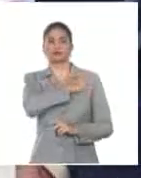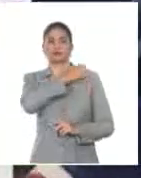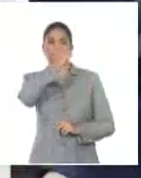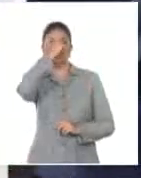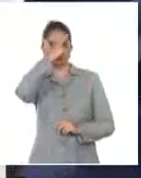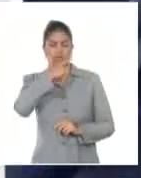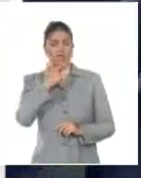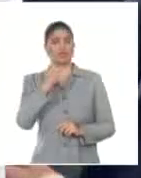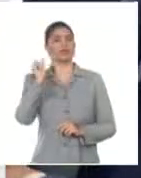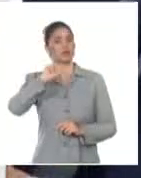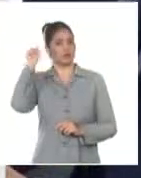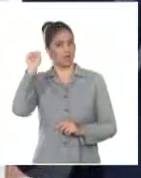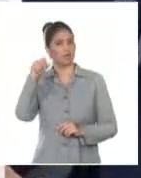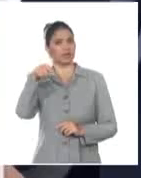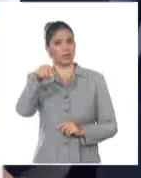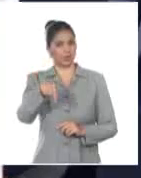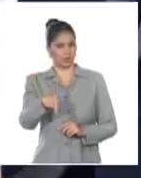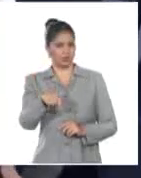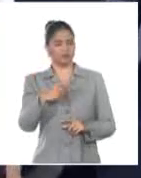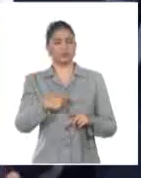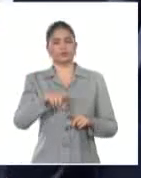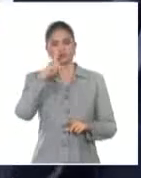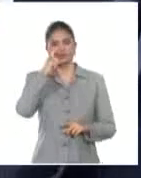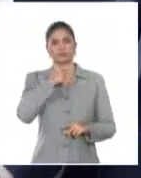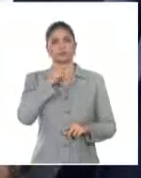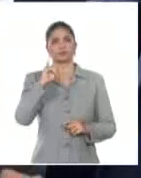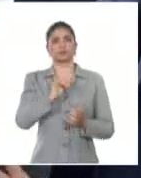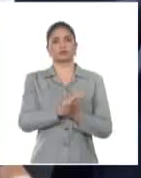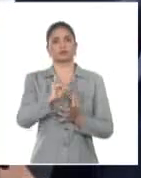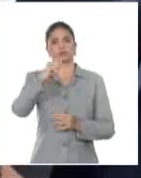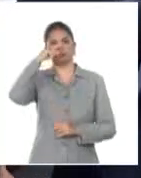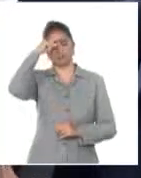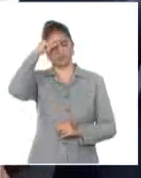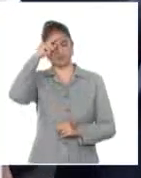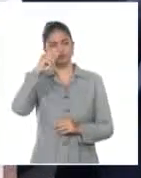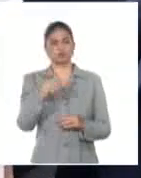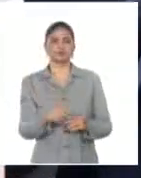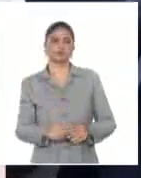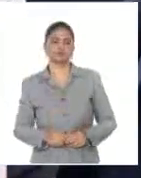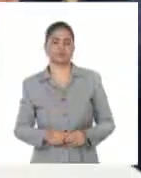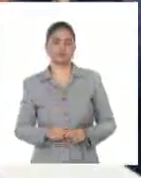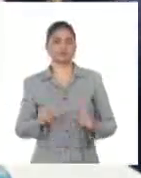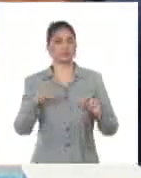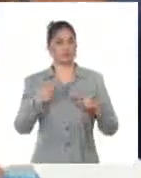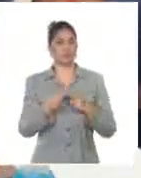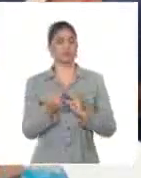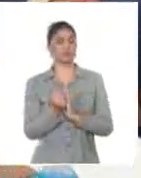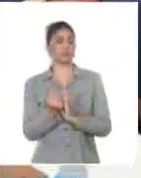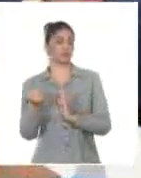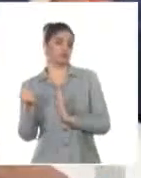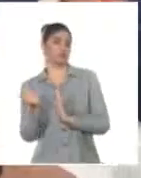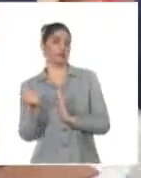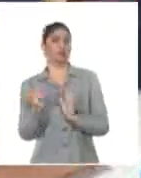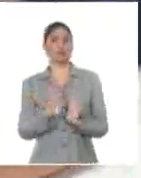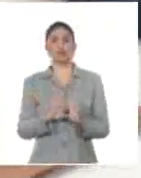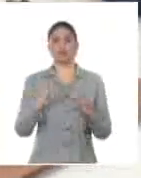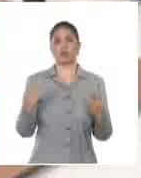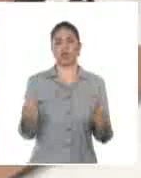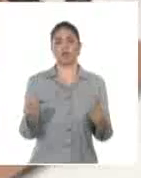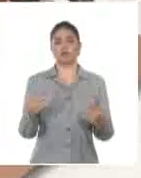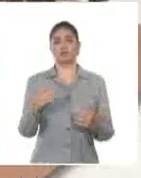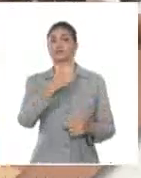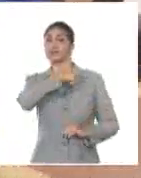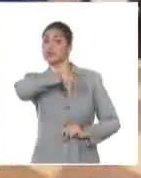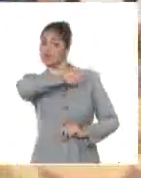Forgás y Neymi Hernández, también vencedora hoy, y Oleinis Linares. La Olimpiada quedó oficialmente inaugurada en la noche de este